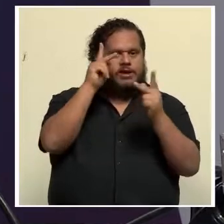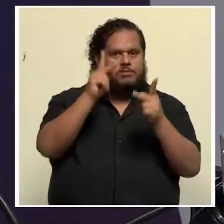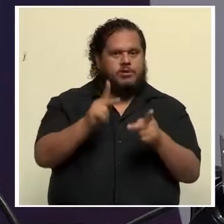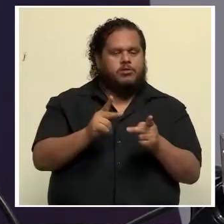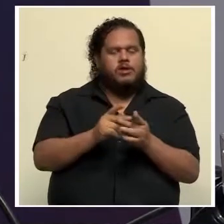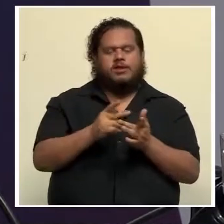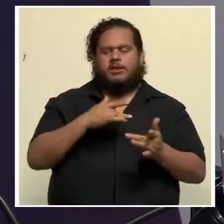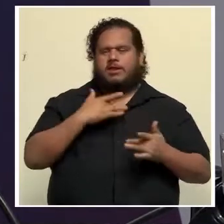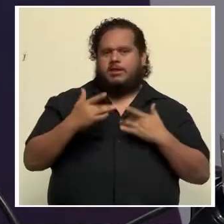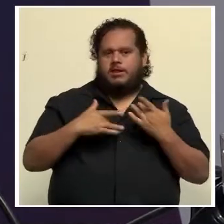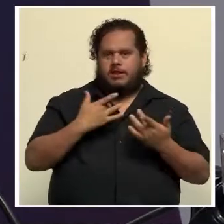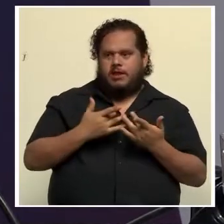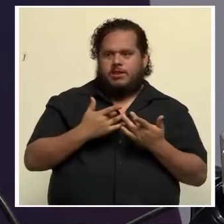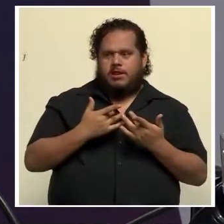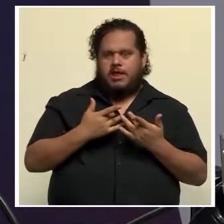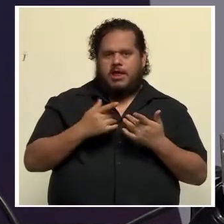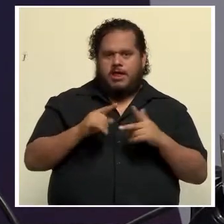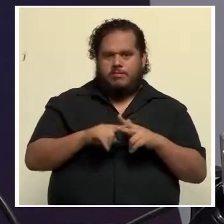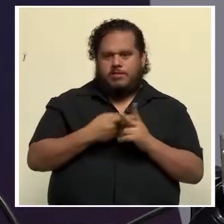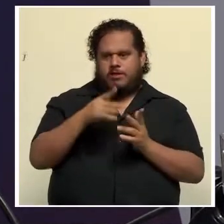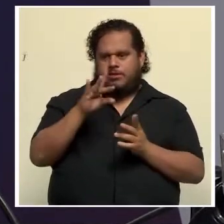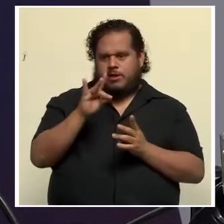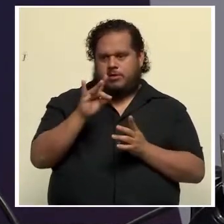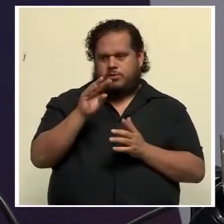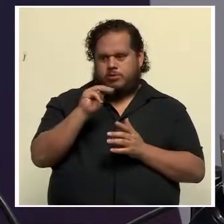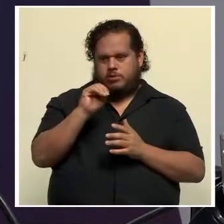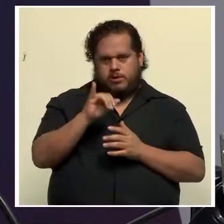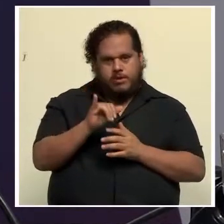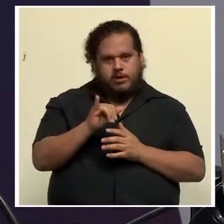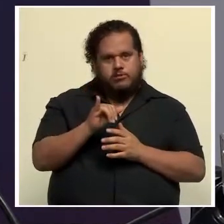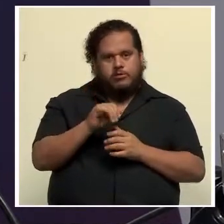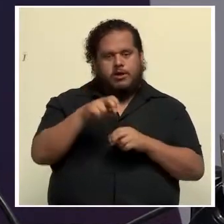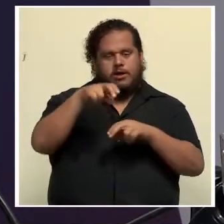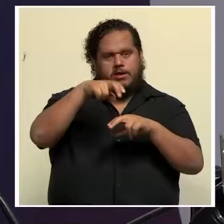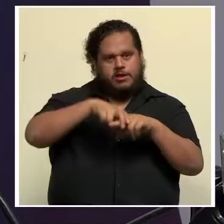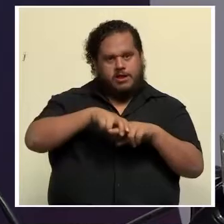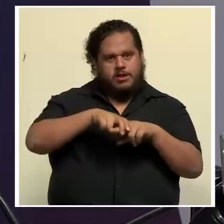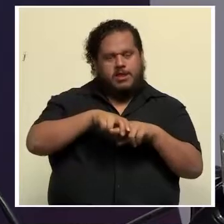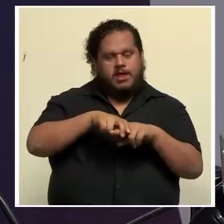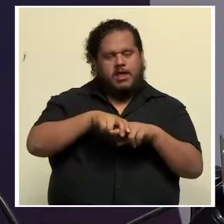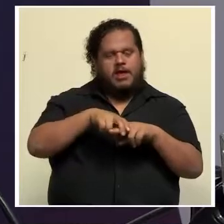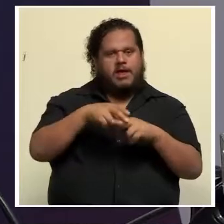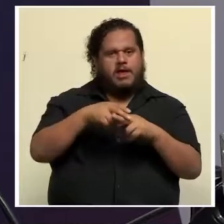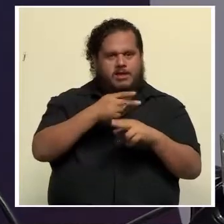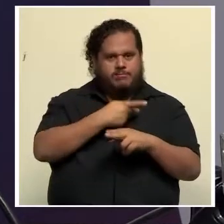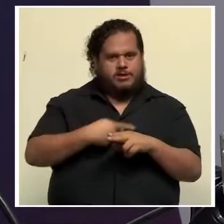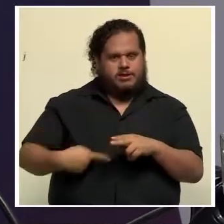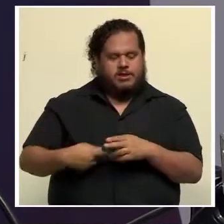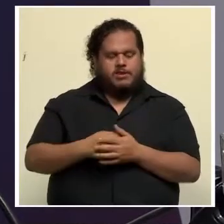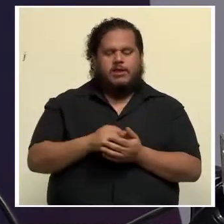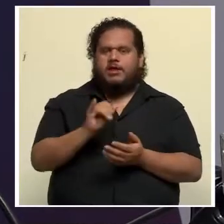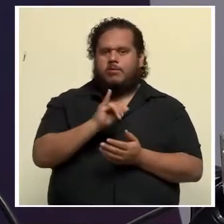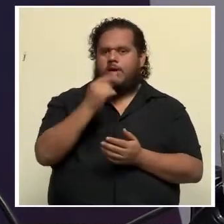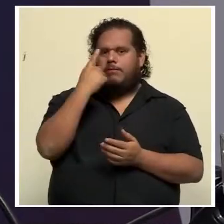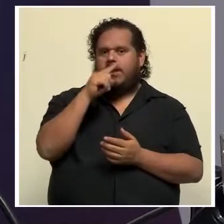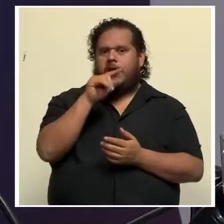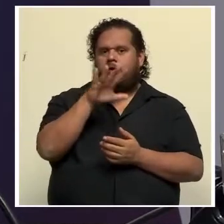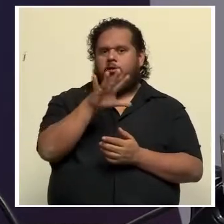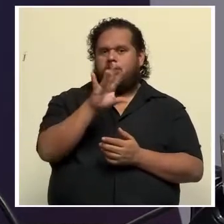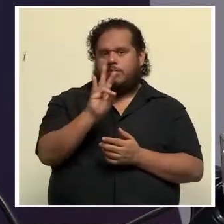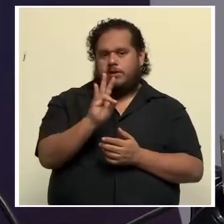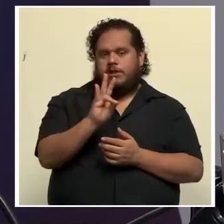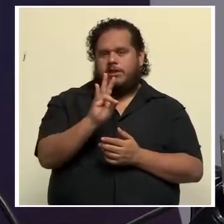se siente a partir del 8 de mayo en la silla presidencial, y también para los